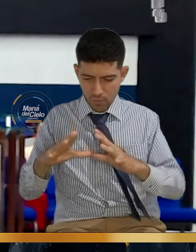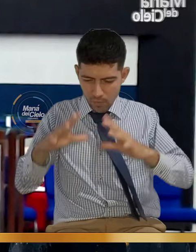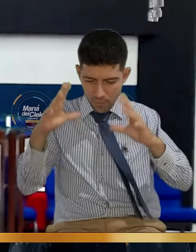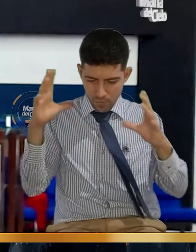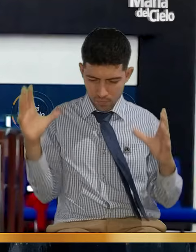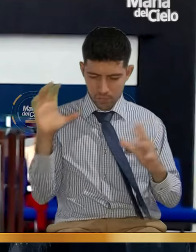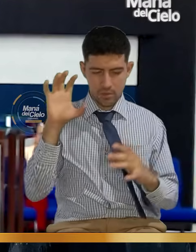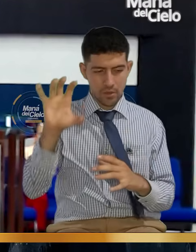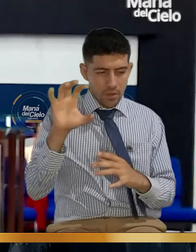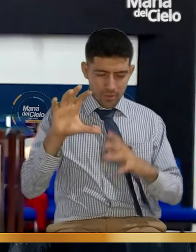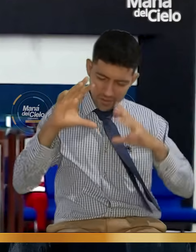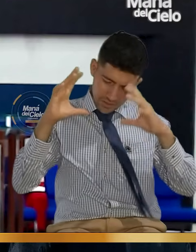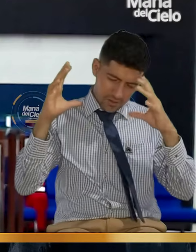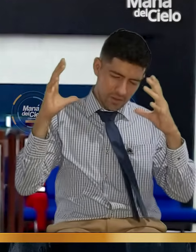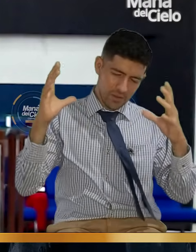Hermanos míos,